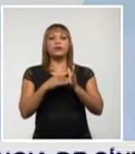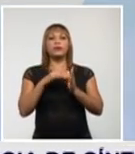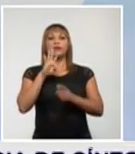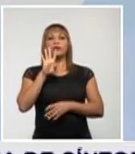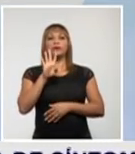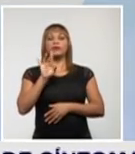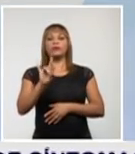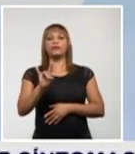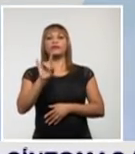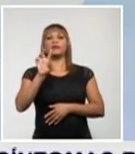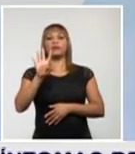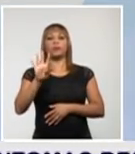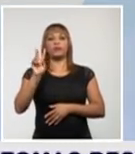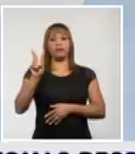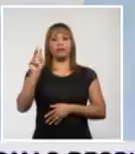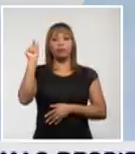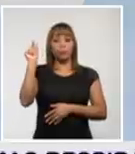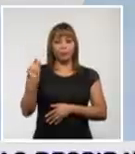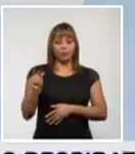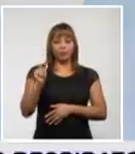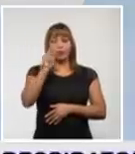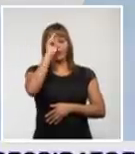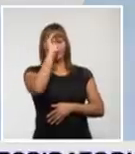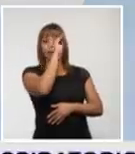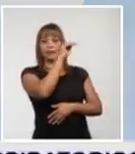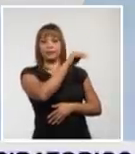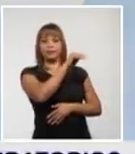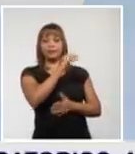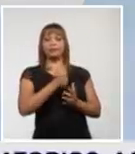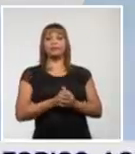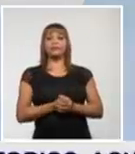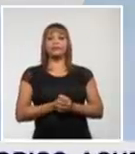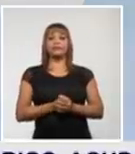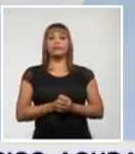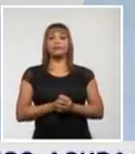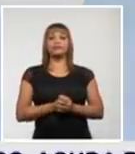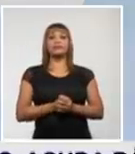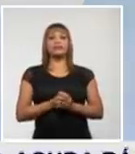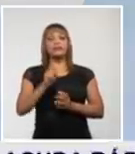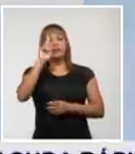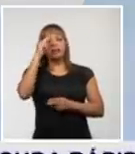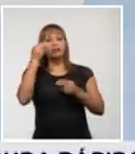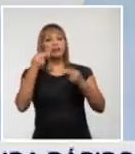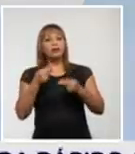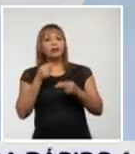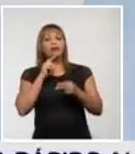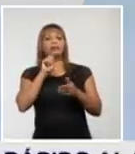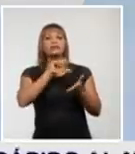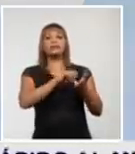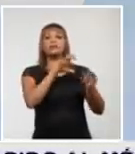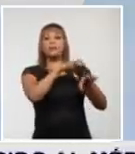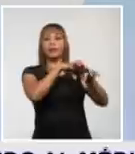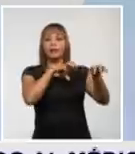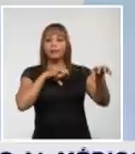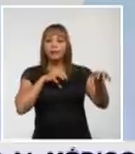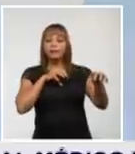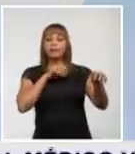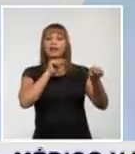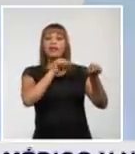pacientes ingresados en unidades de salud, centros de aislamiento. De